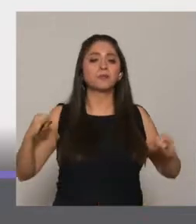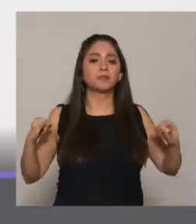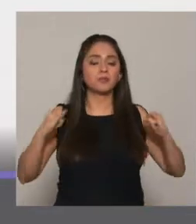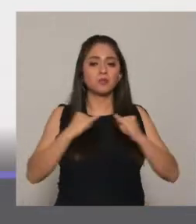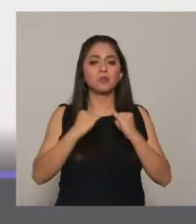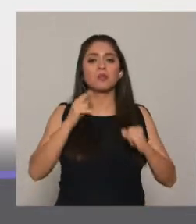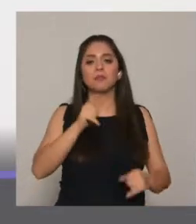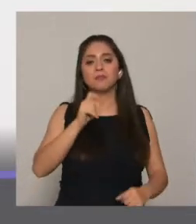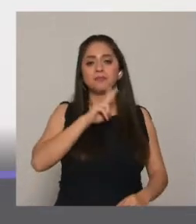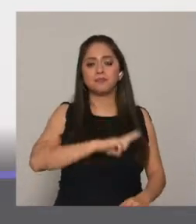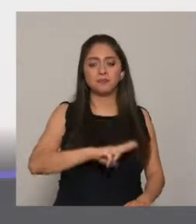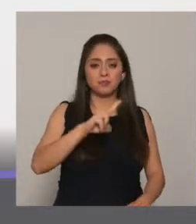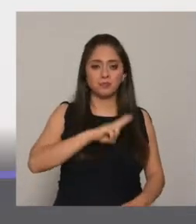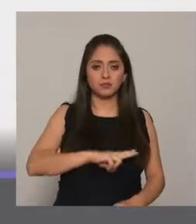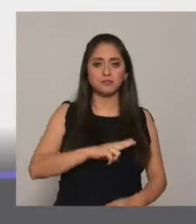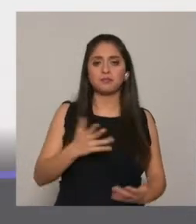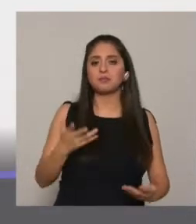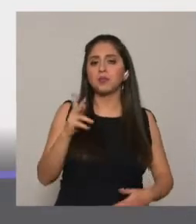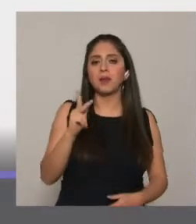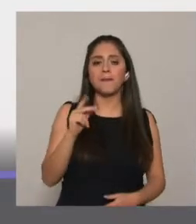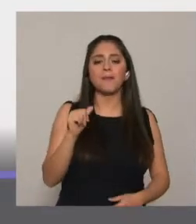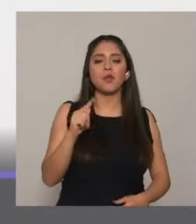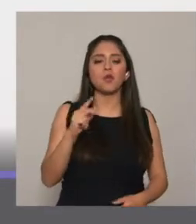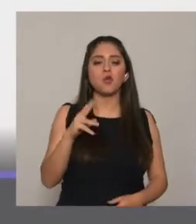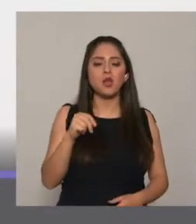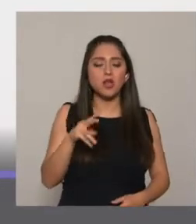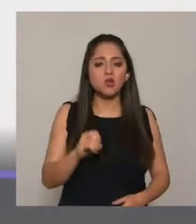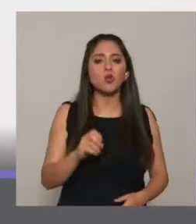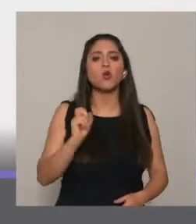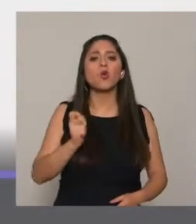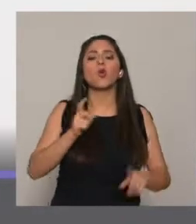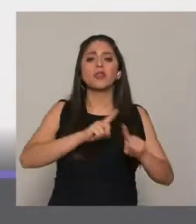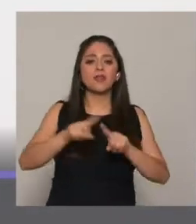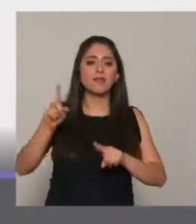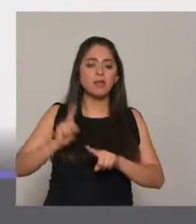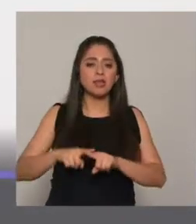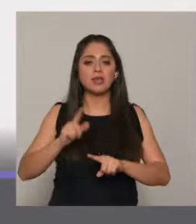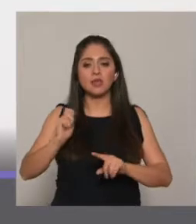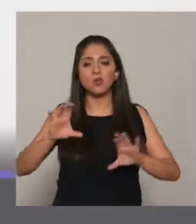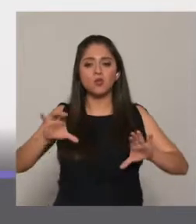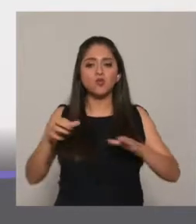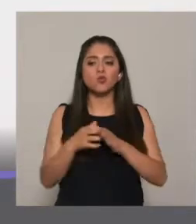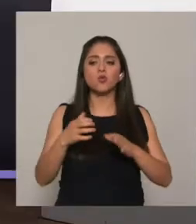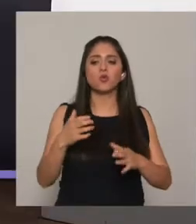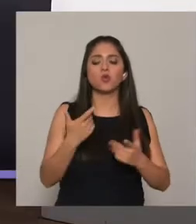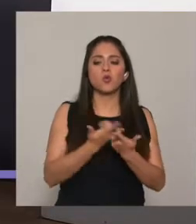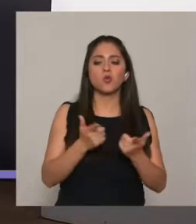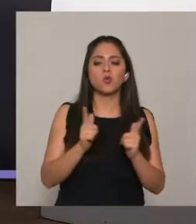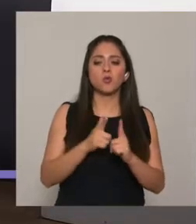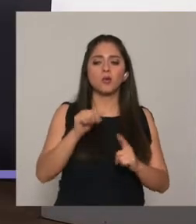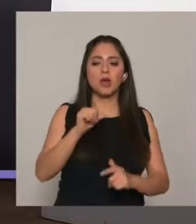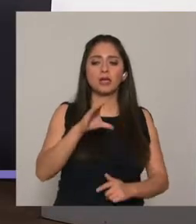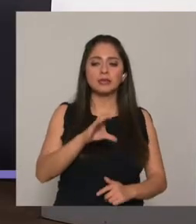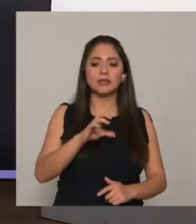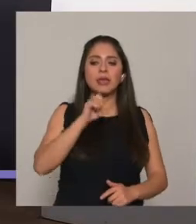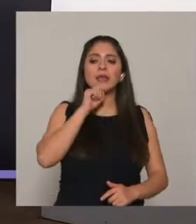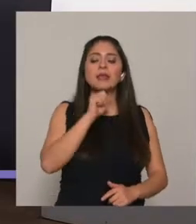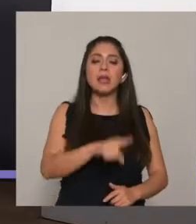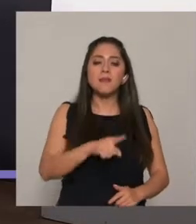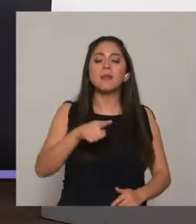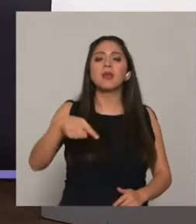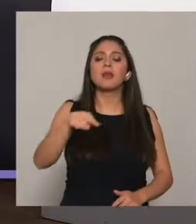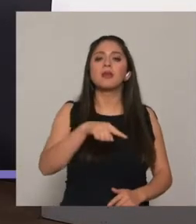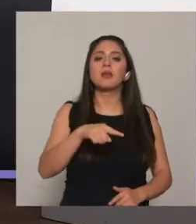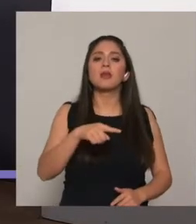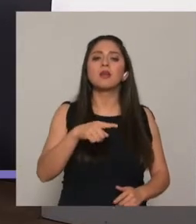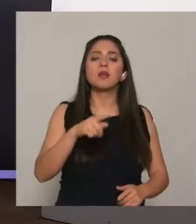asistencia privada, un patronato, por ejemplo, una institución de asistencia privada como asociación civil. Podemos participar también cuando